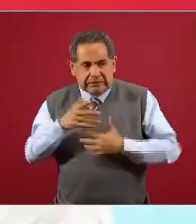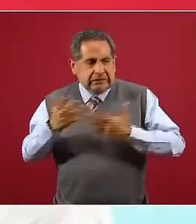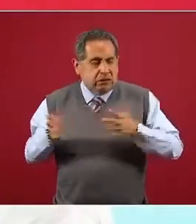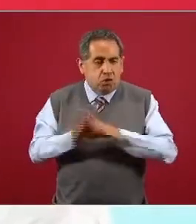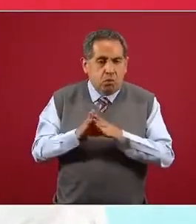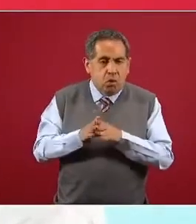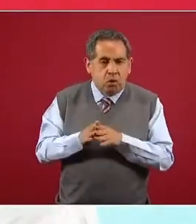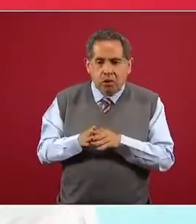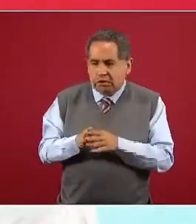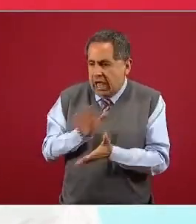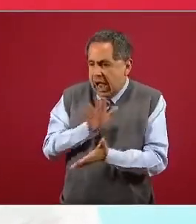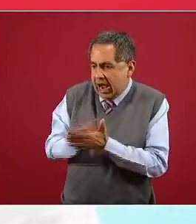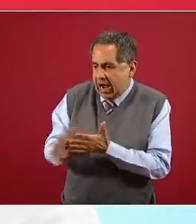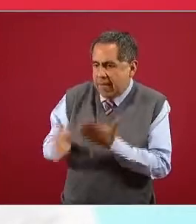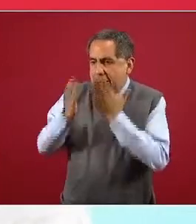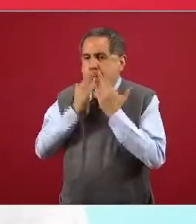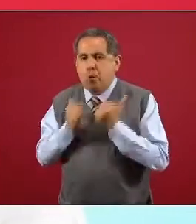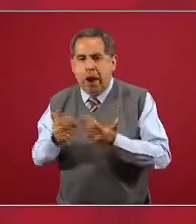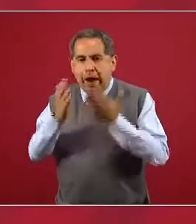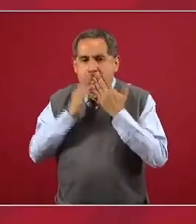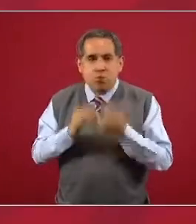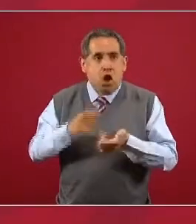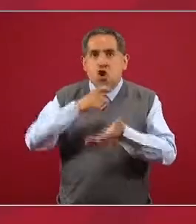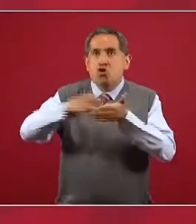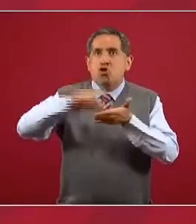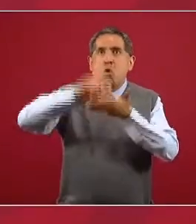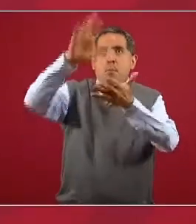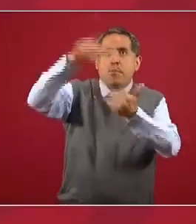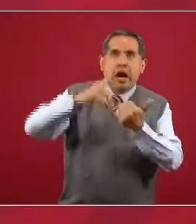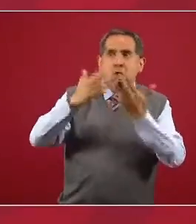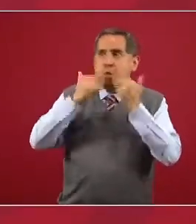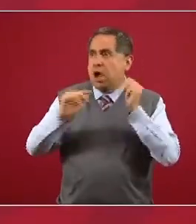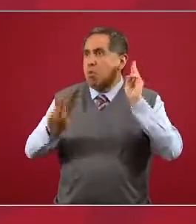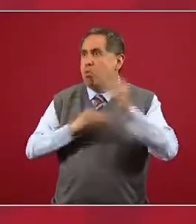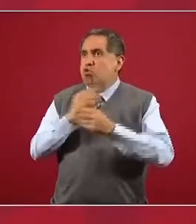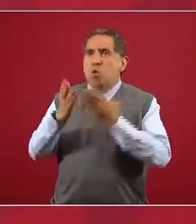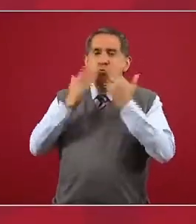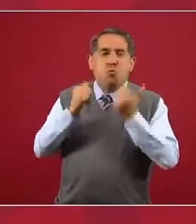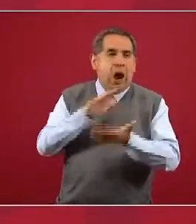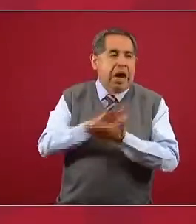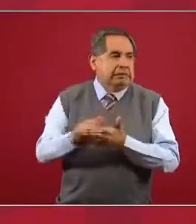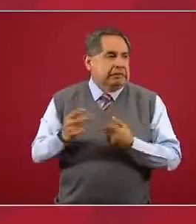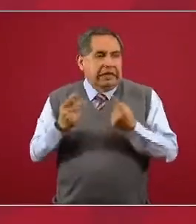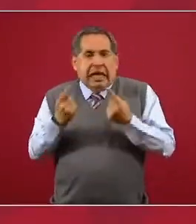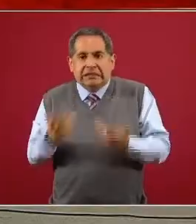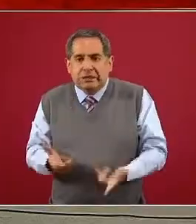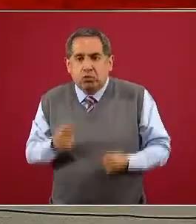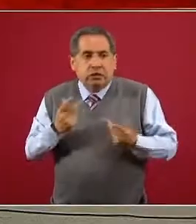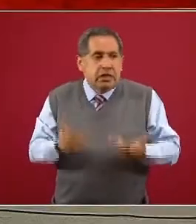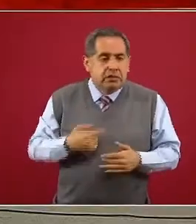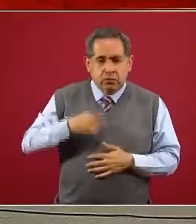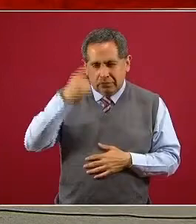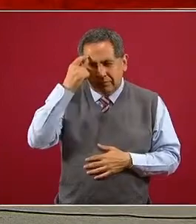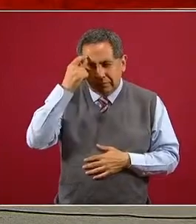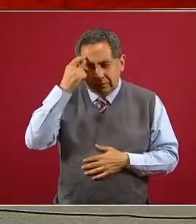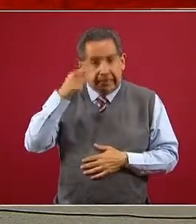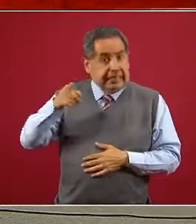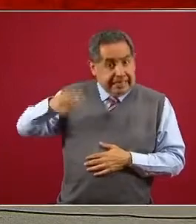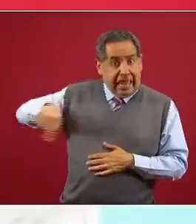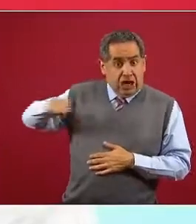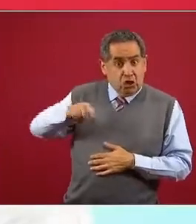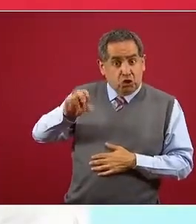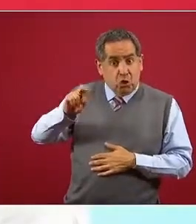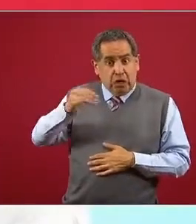podría no haber suficientes ventiladores en el mercado nacional y en el mercado mundial. Junto con los distintos esfuerzos